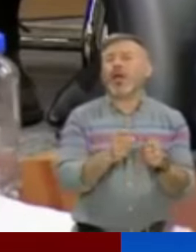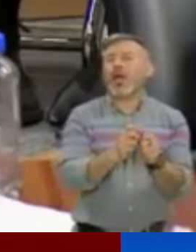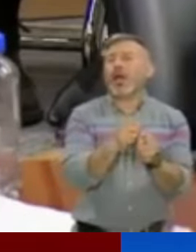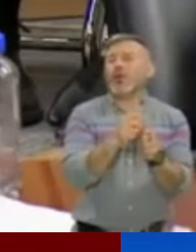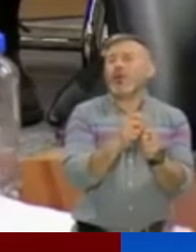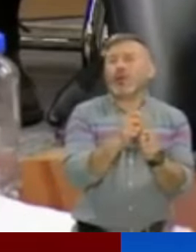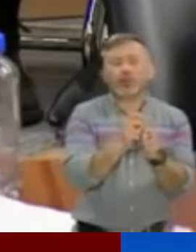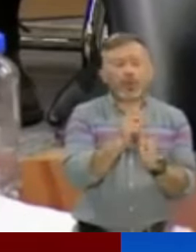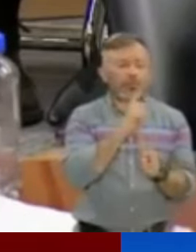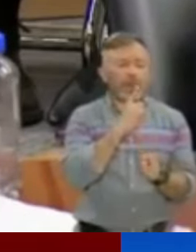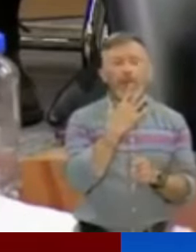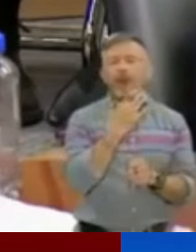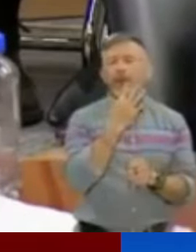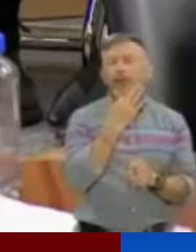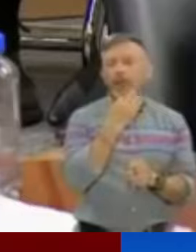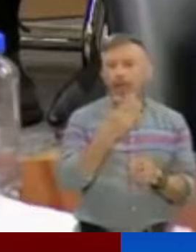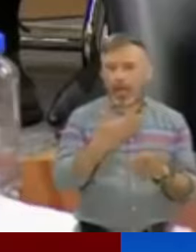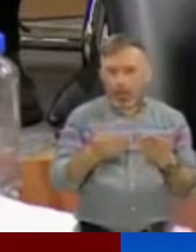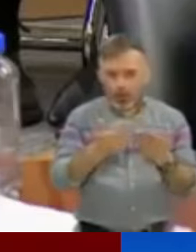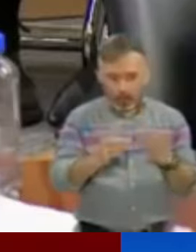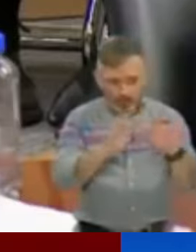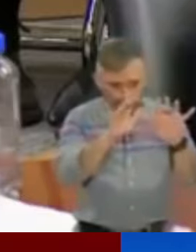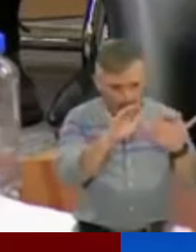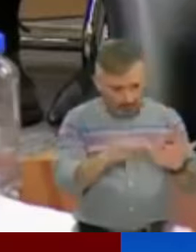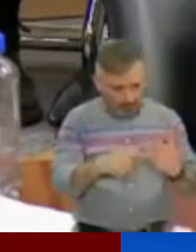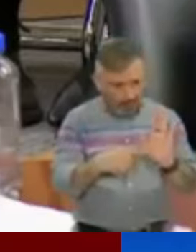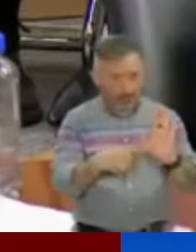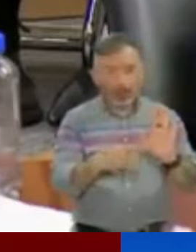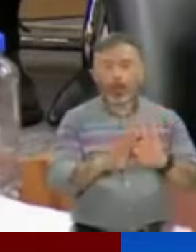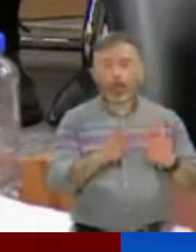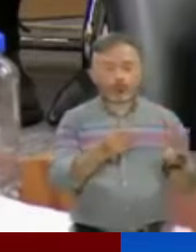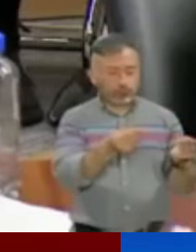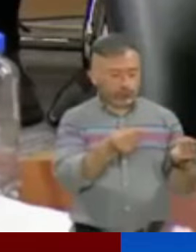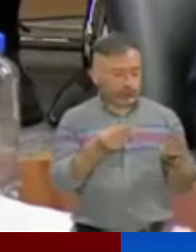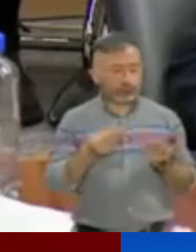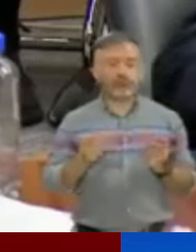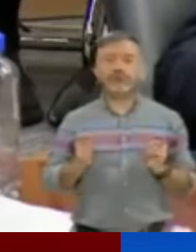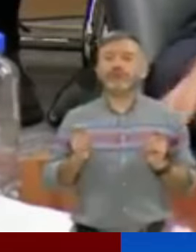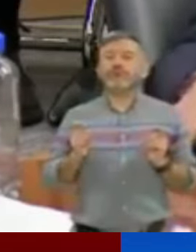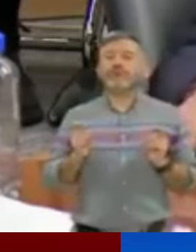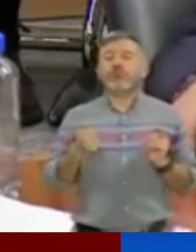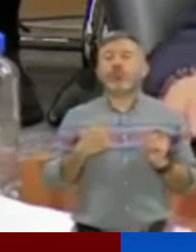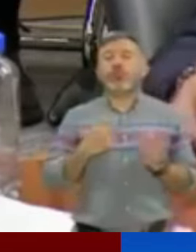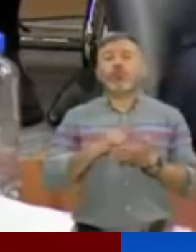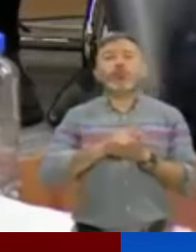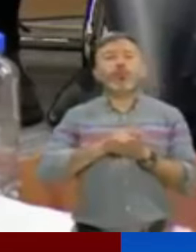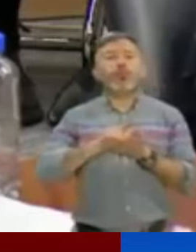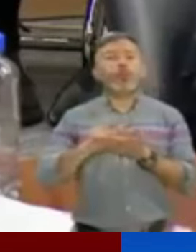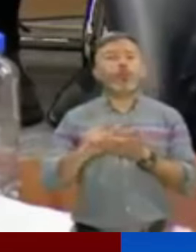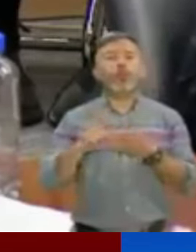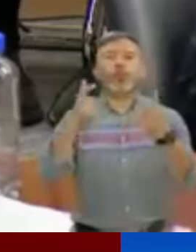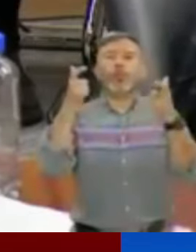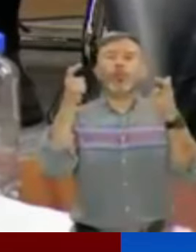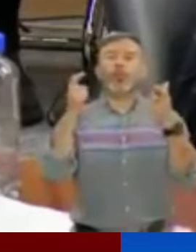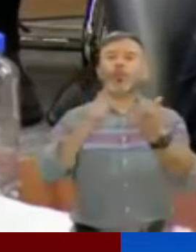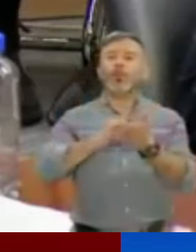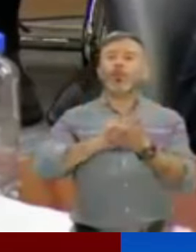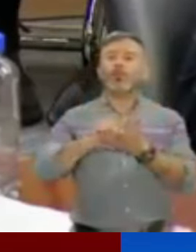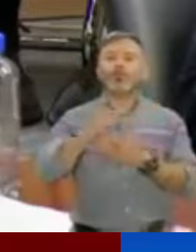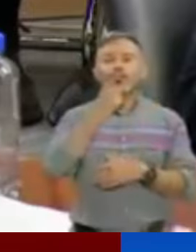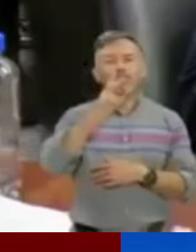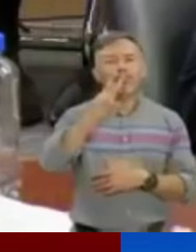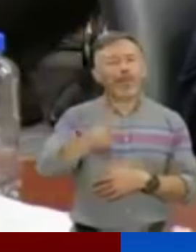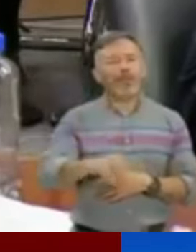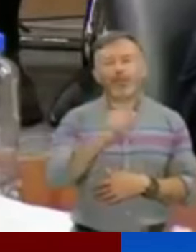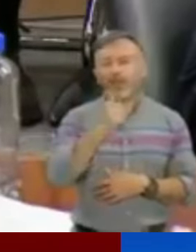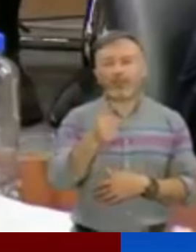esta resolución como un certificado de pureza. No lo es. Es simplemente la constancia de que saben